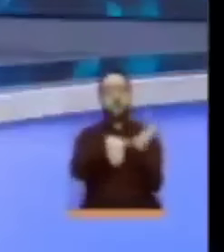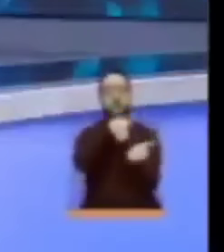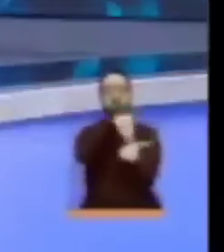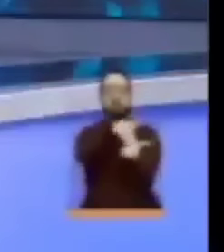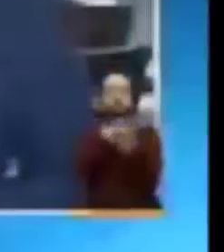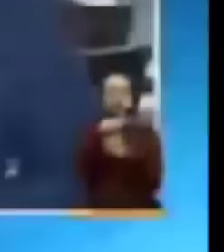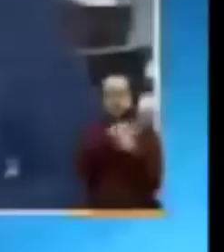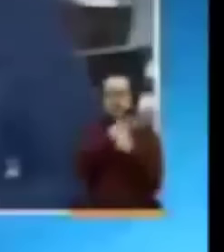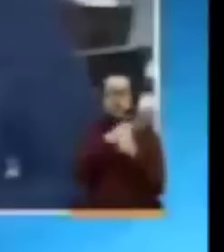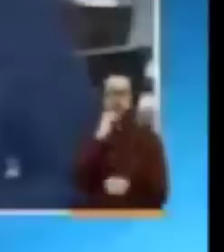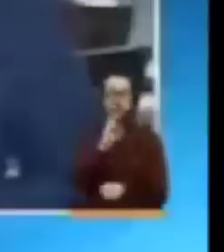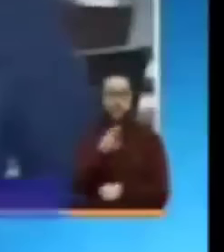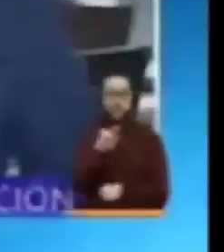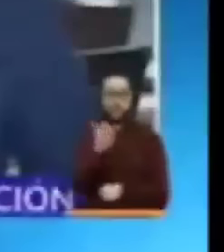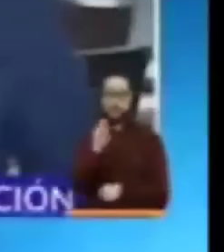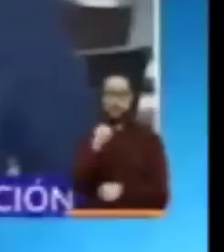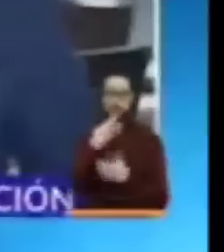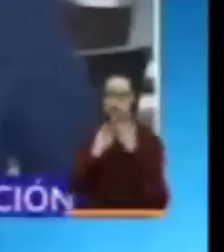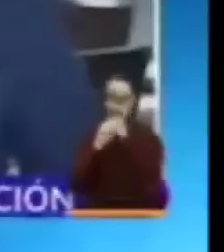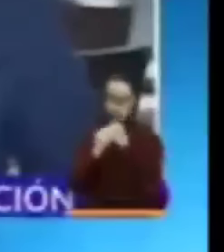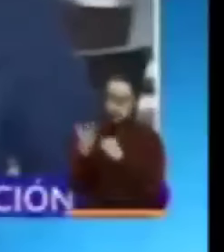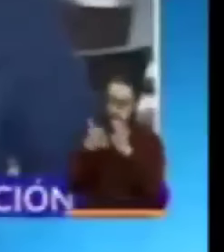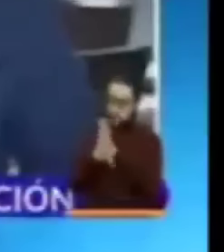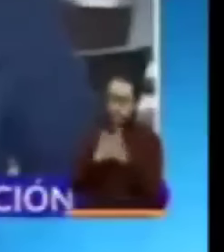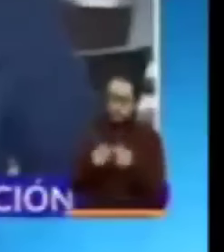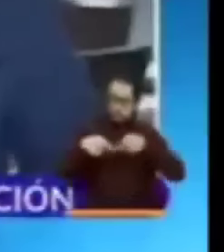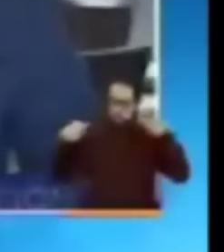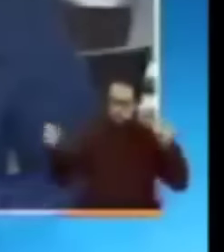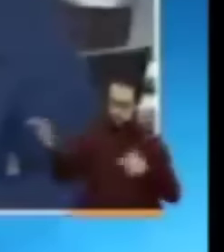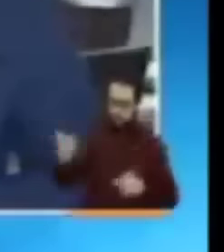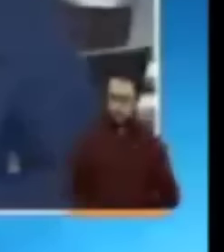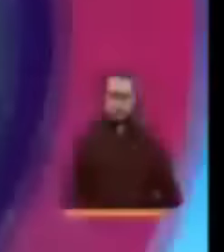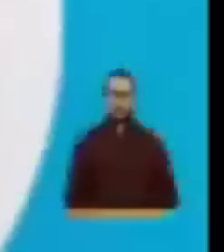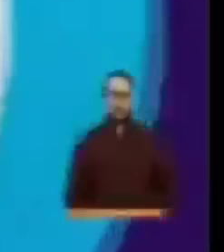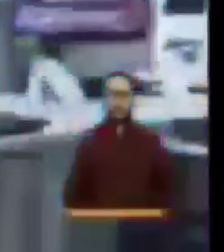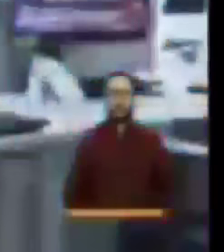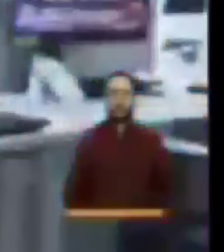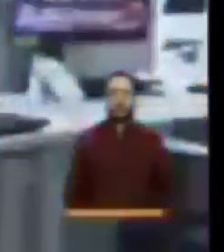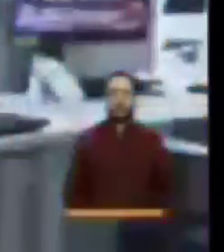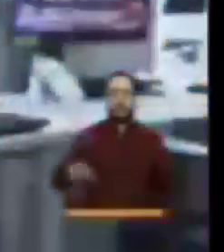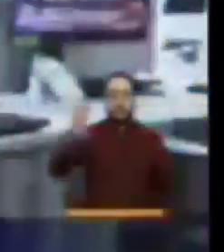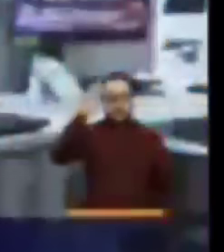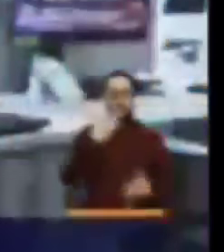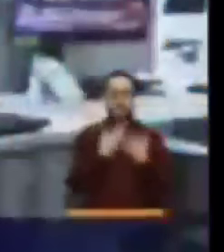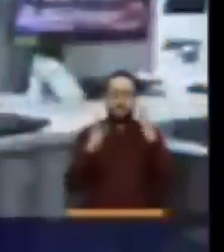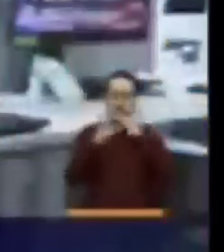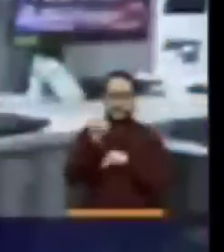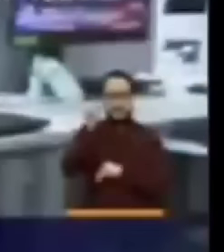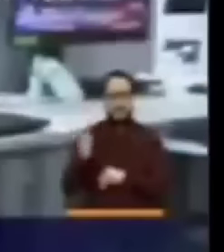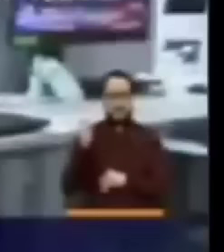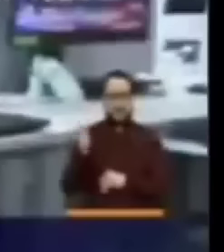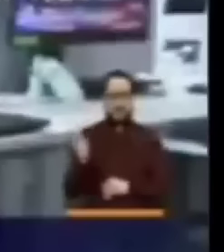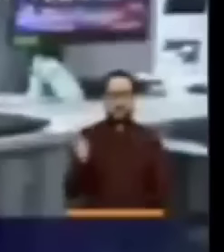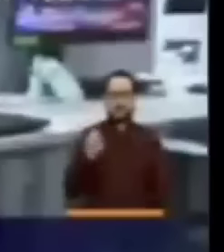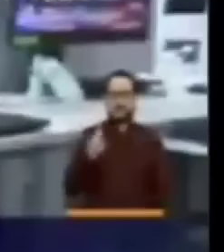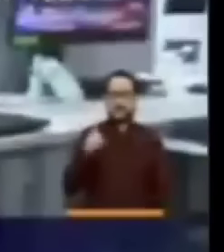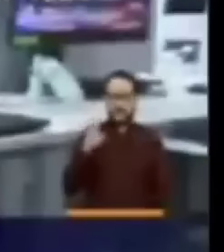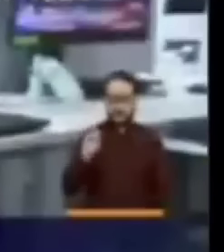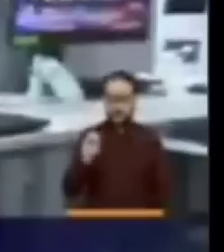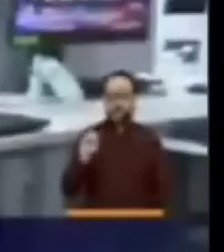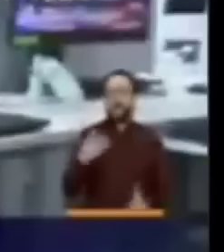en el caso. Cristian Sandoval, buenas noches. Usted nos tiene más detalles. Adelante. Ayer, buenas noches. El abogado Sergio Mesa, abogado de las víctimas de este